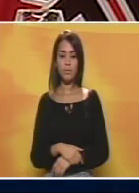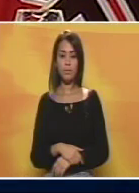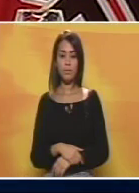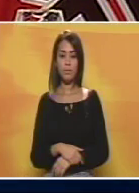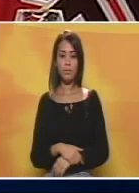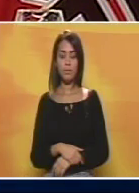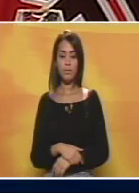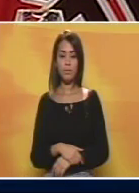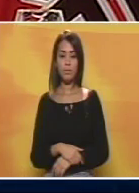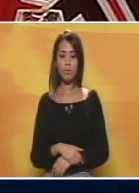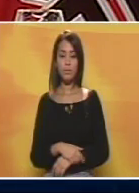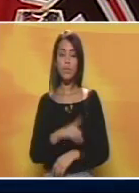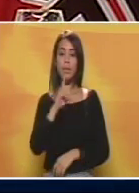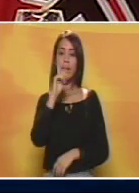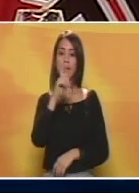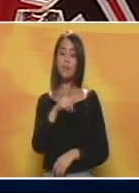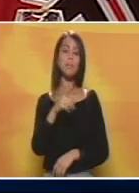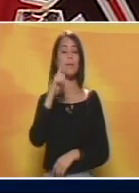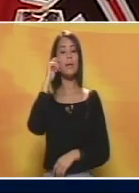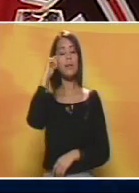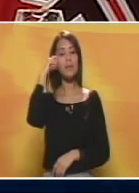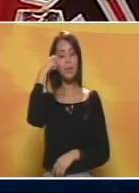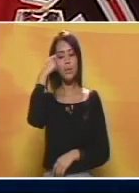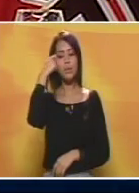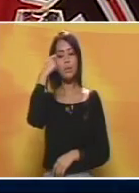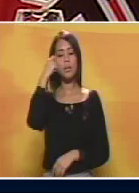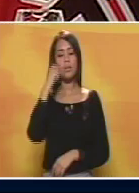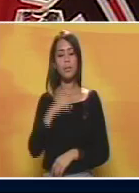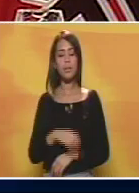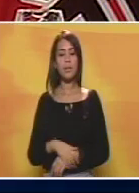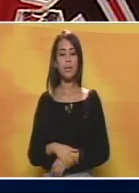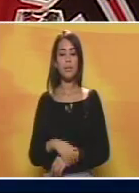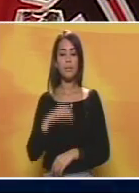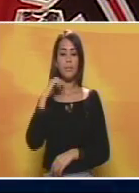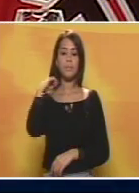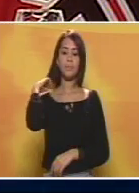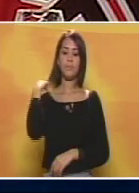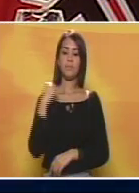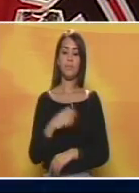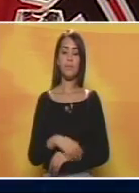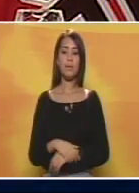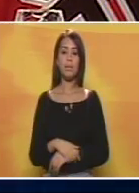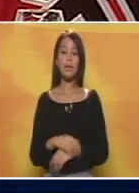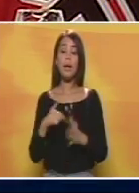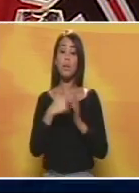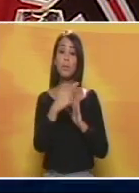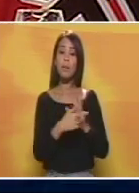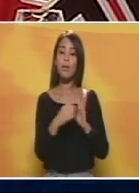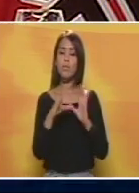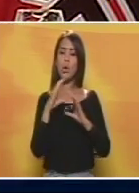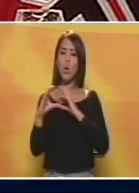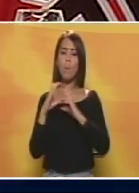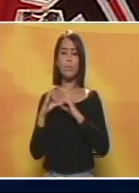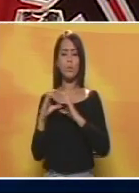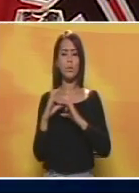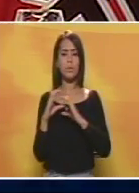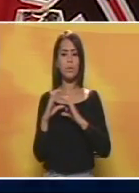También nosotros queremos recordarles y vamos a dirigirnos a los medios de comunicación de manera